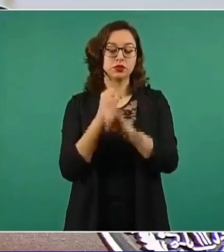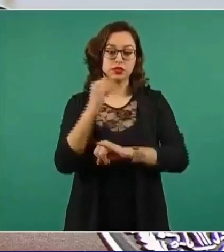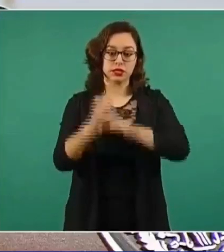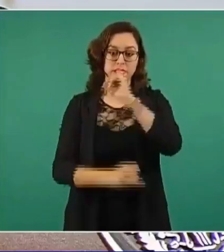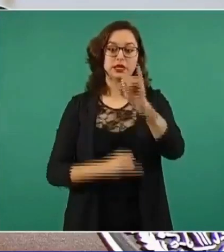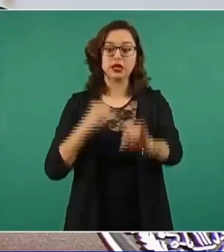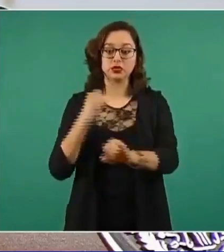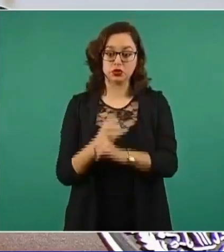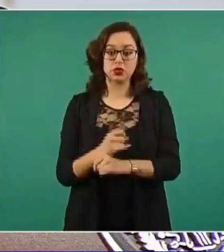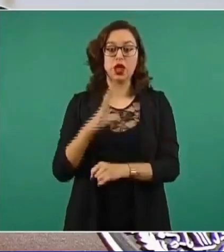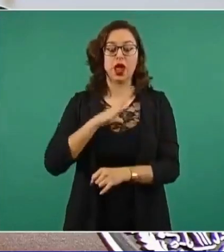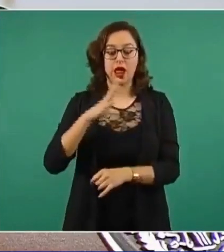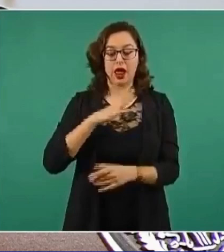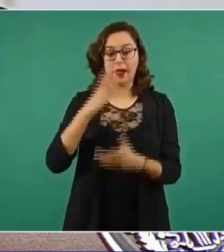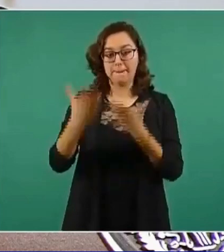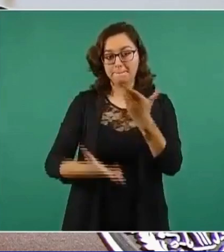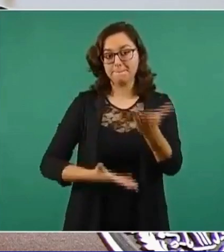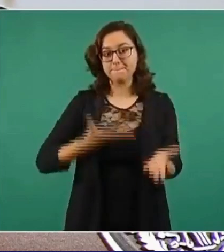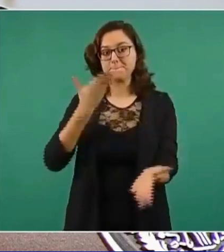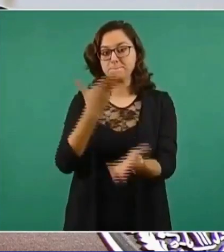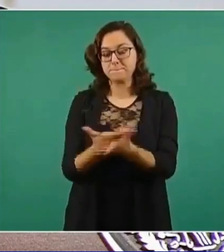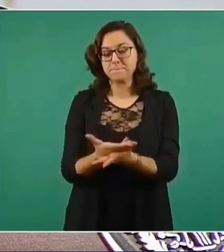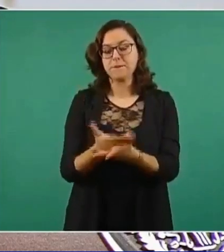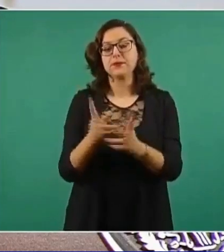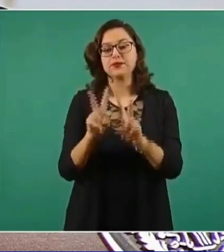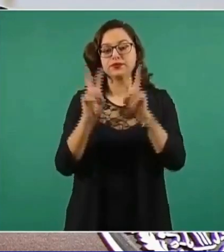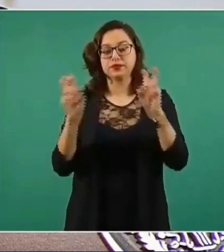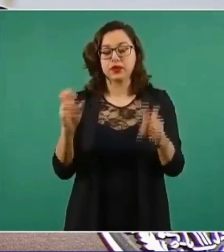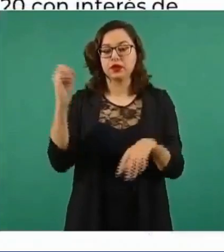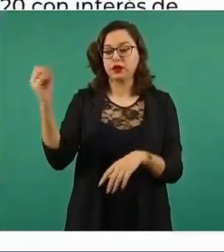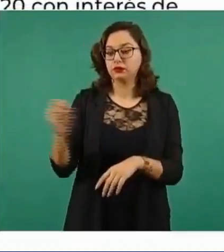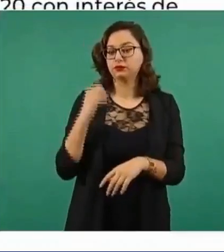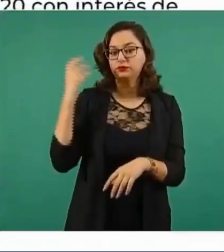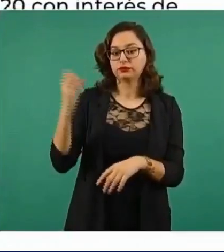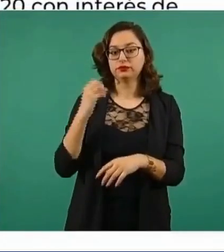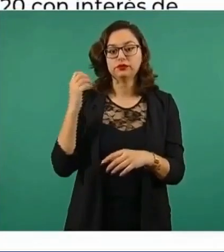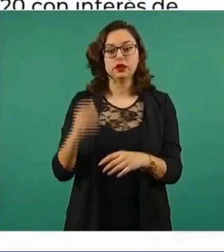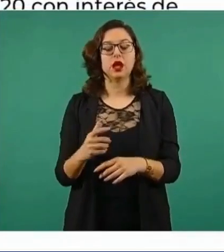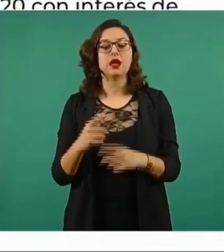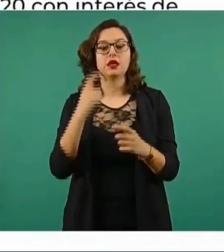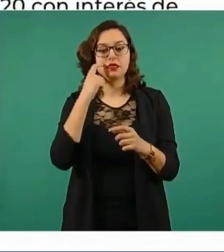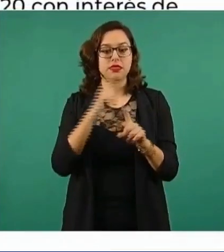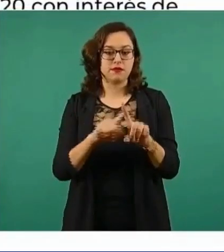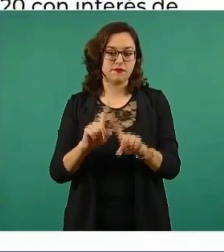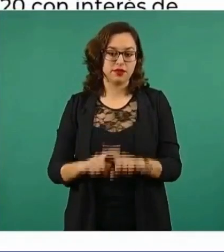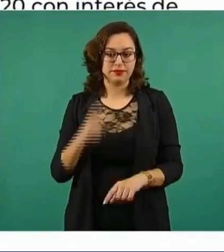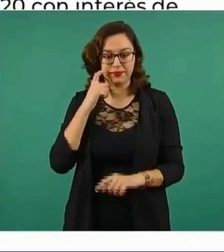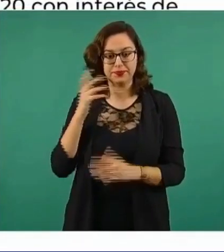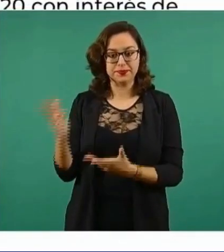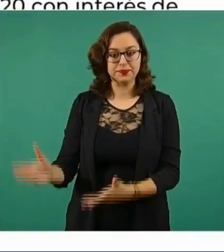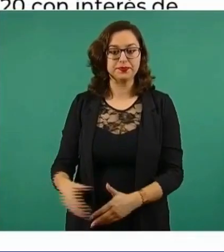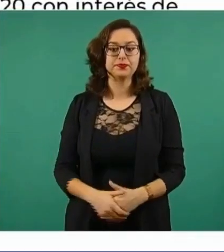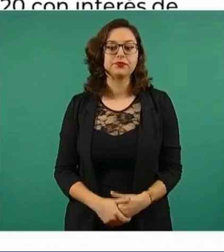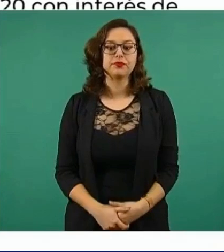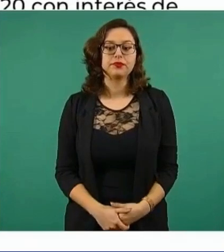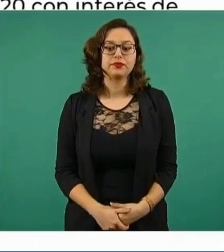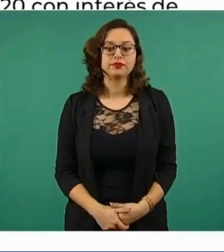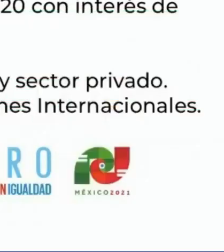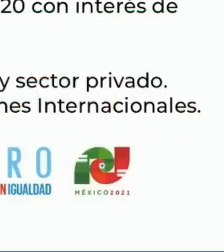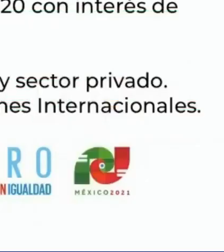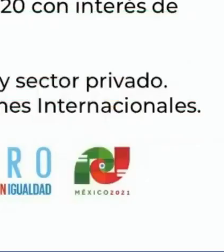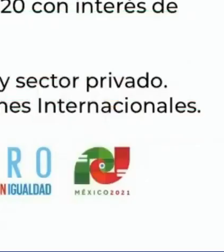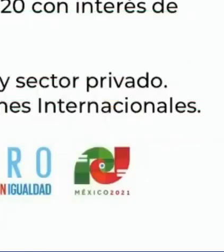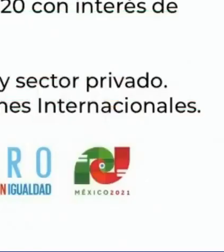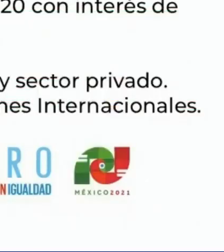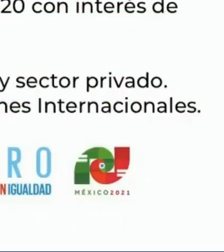la Alianza Global de Cuidados en el marco del Foro Generación Igualdad, que se recordará, presidente, inauguramos